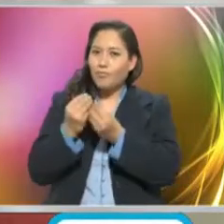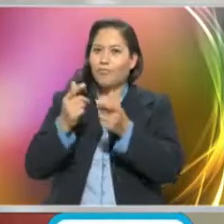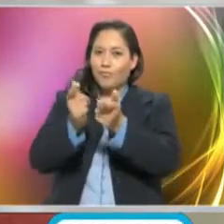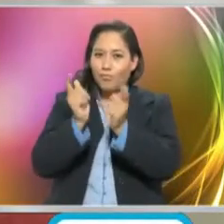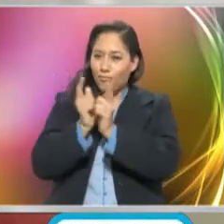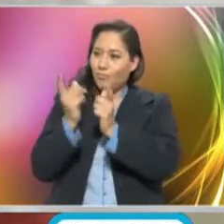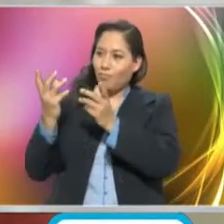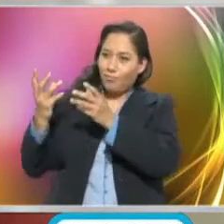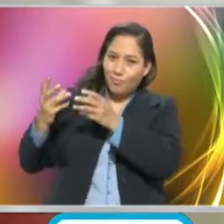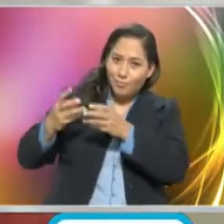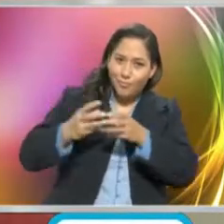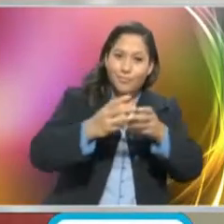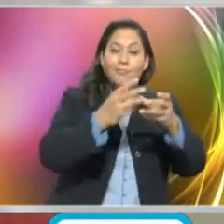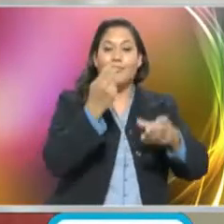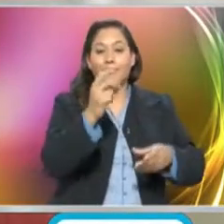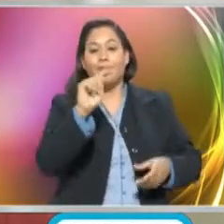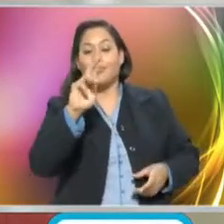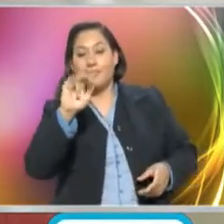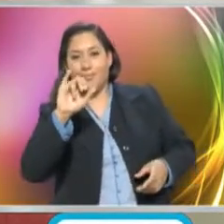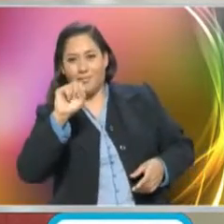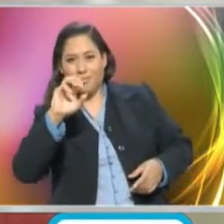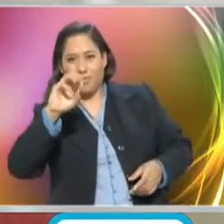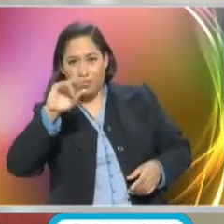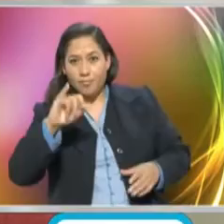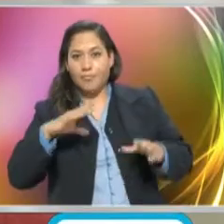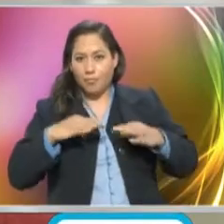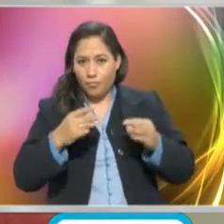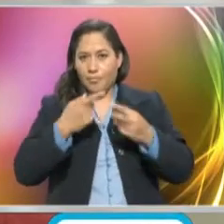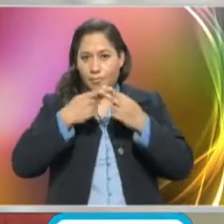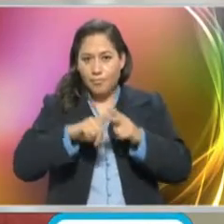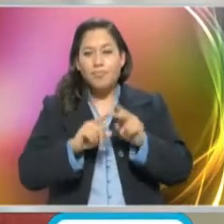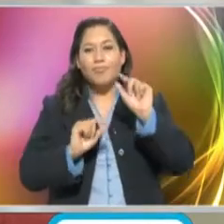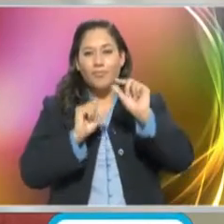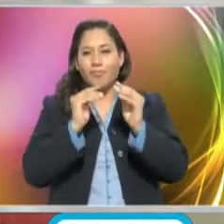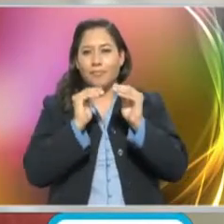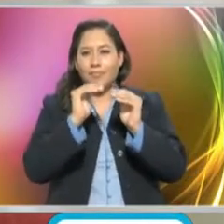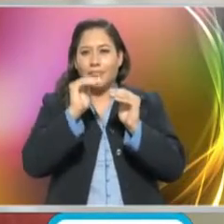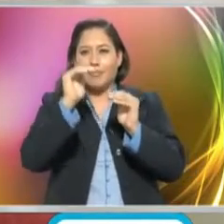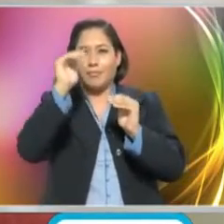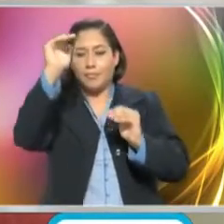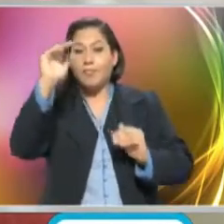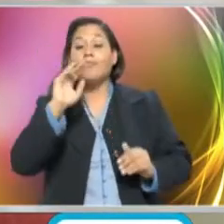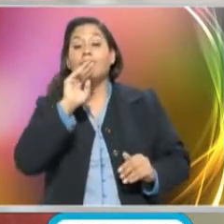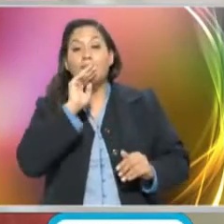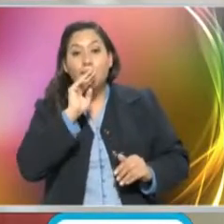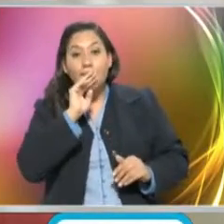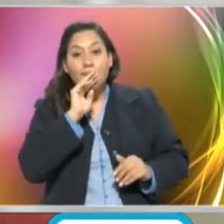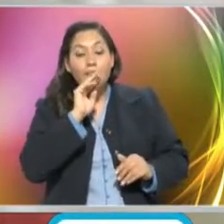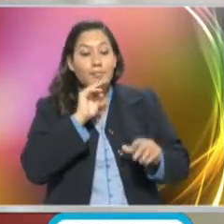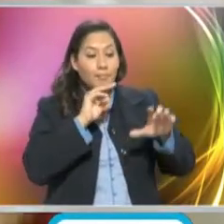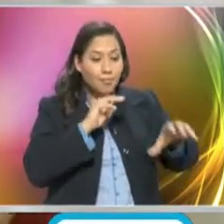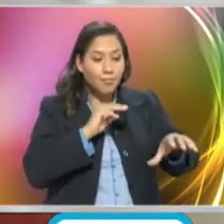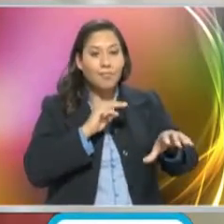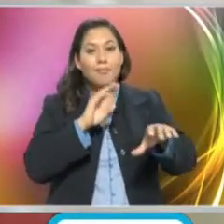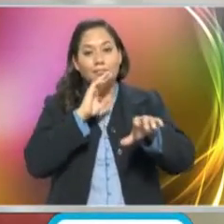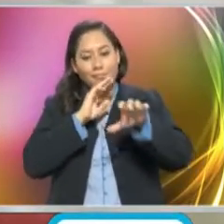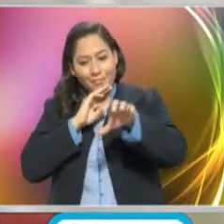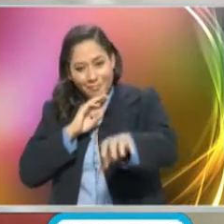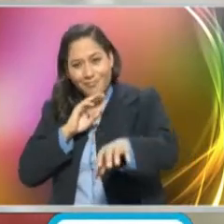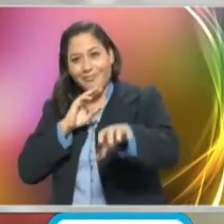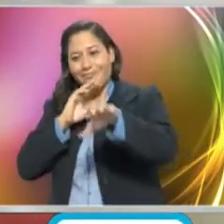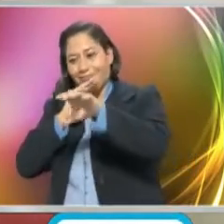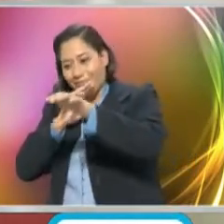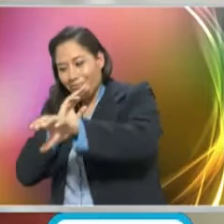De ahí surge Trisomía y luego se ha ido escalonando a mamás por delegación, ¿no? Para irnos,